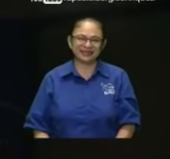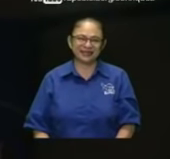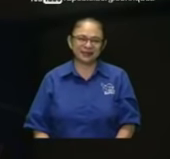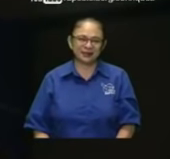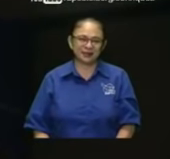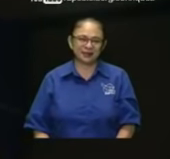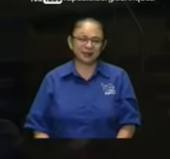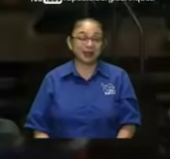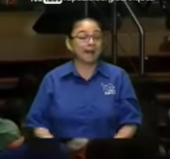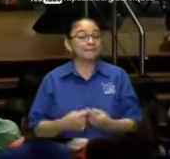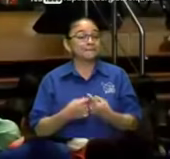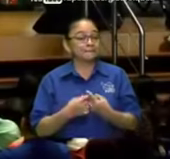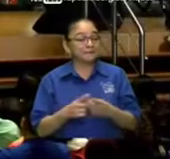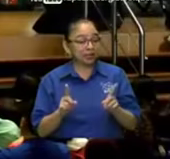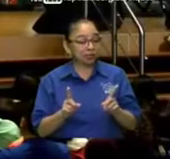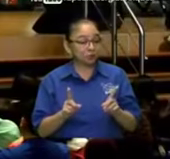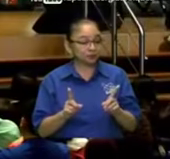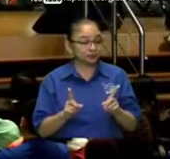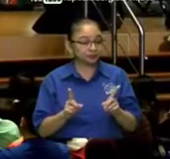Pero